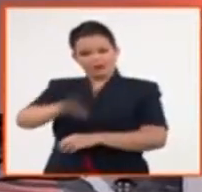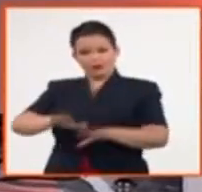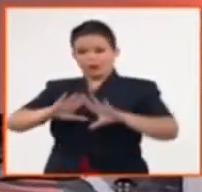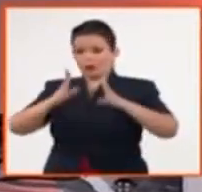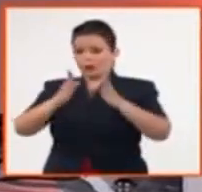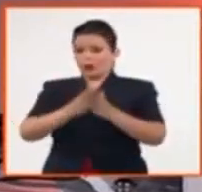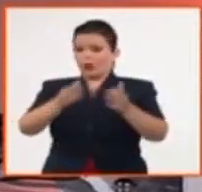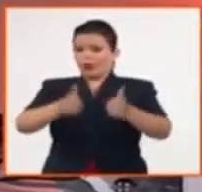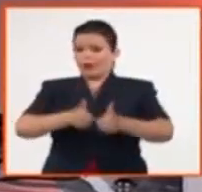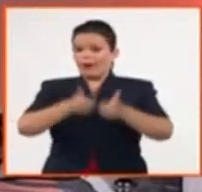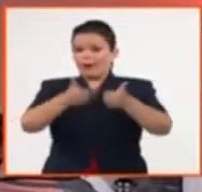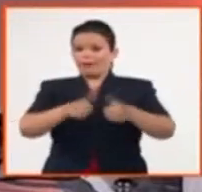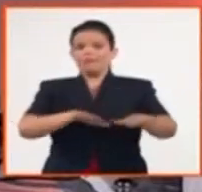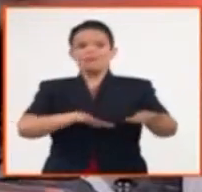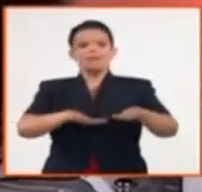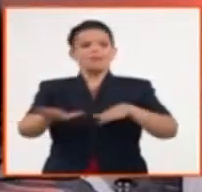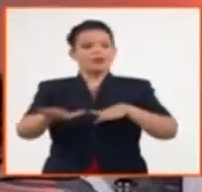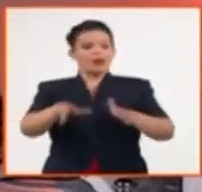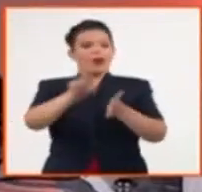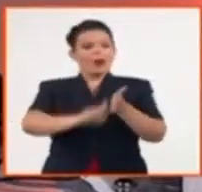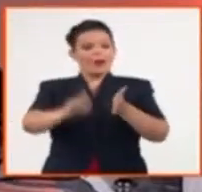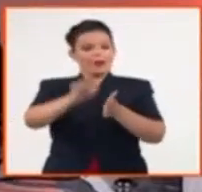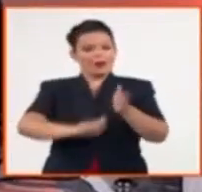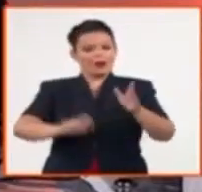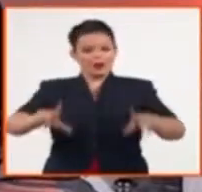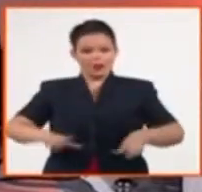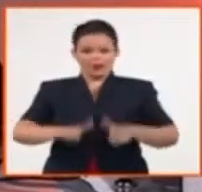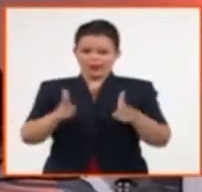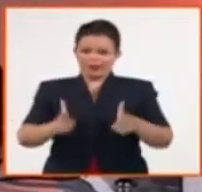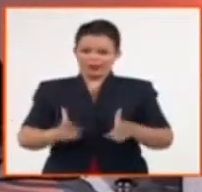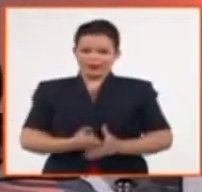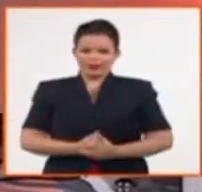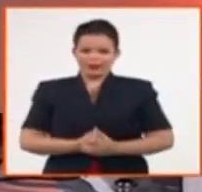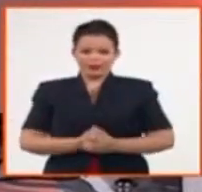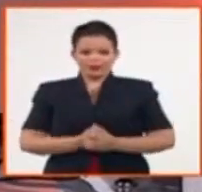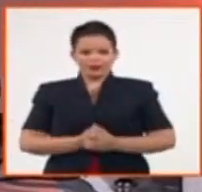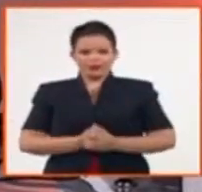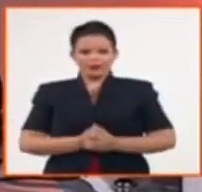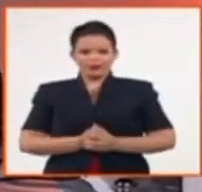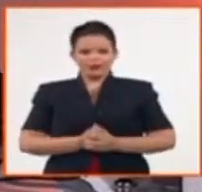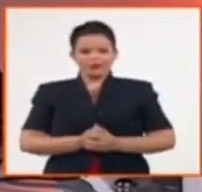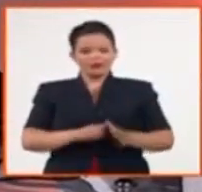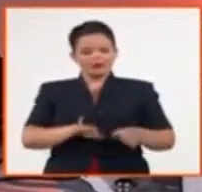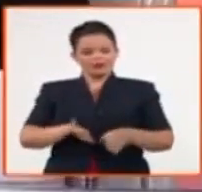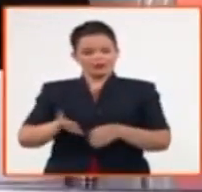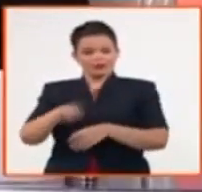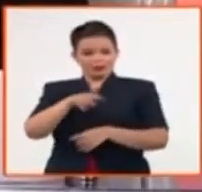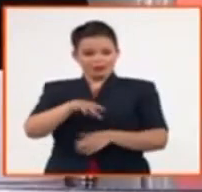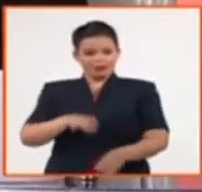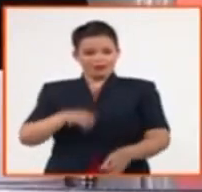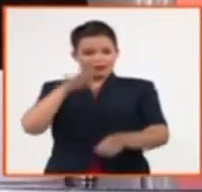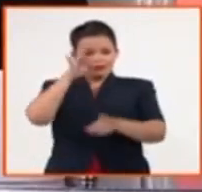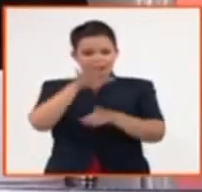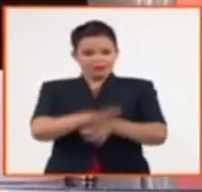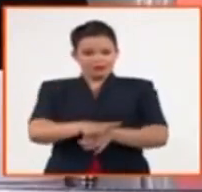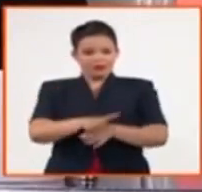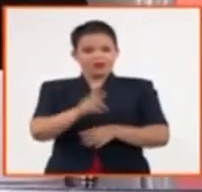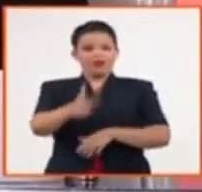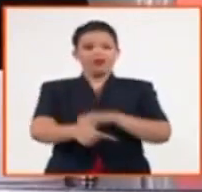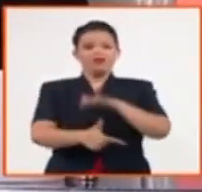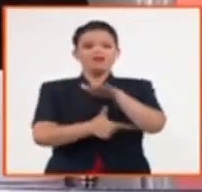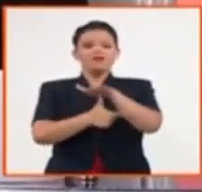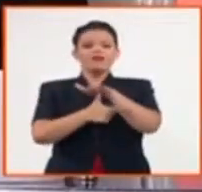de los niños de nuestro país. Sobre eso quisiera comenzar pues hablando con el doctor Eugenio González Pérez, viceministro